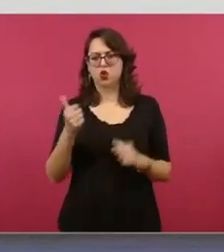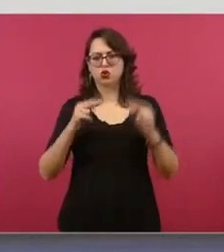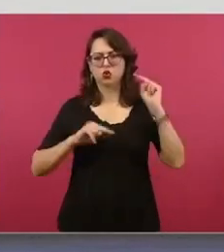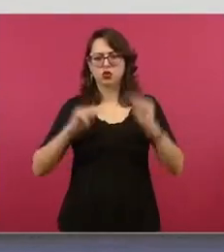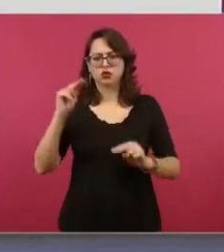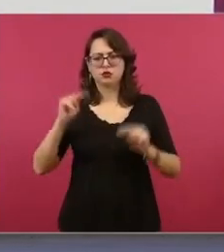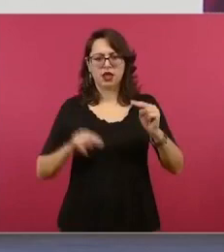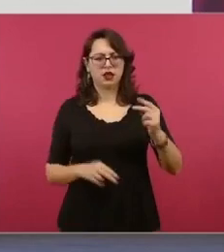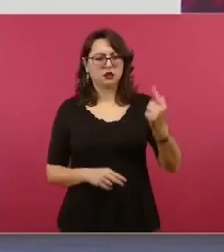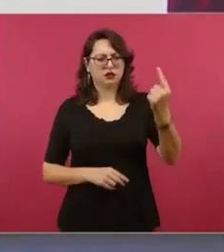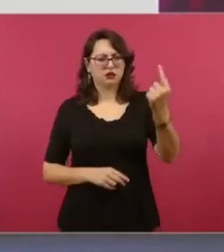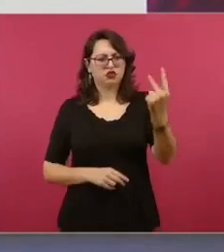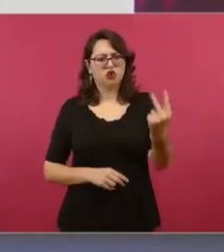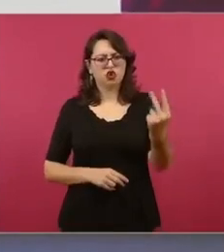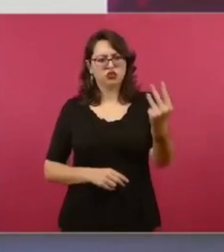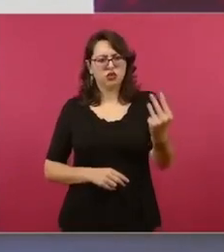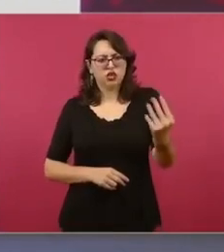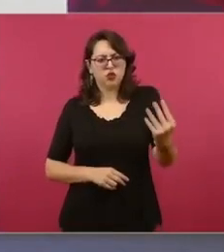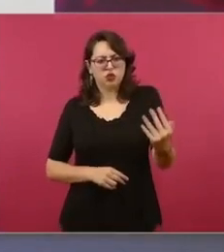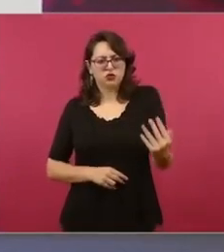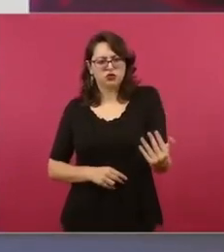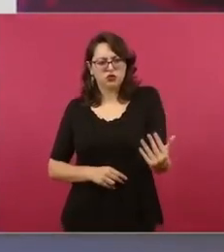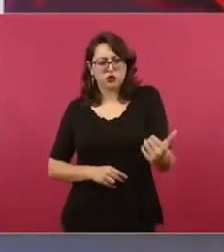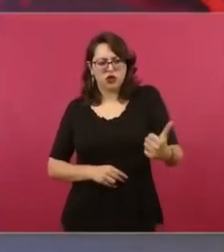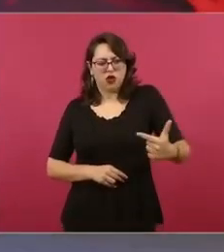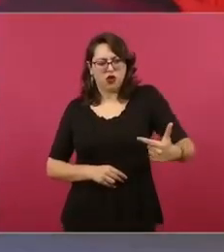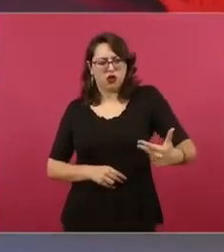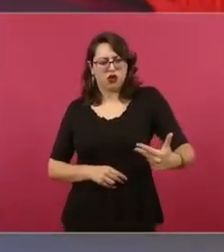se incrementan